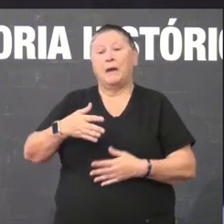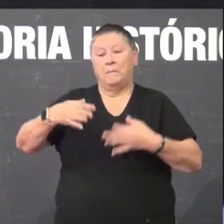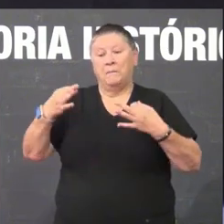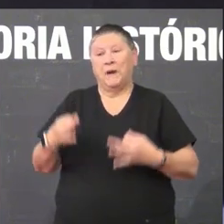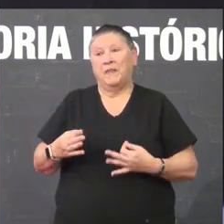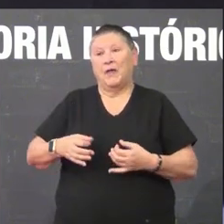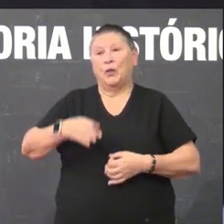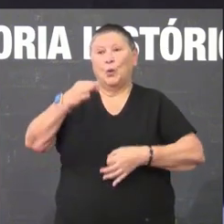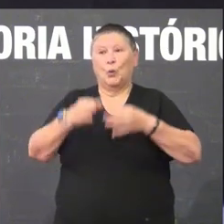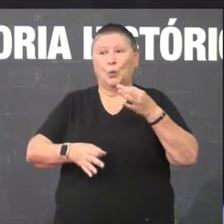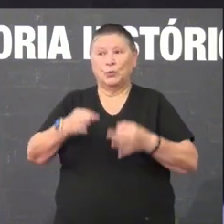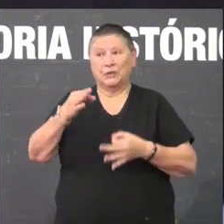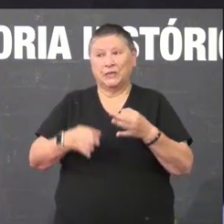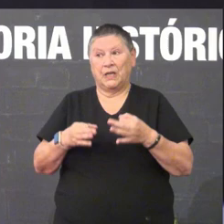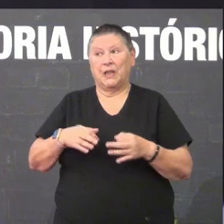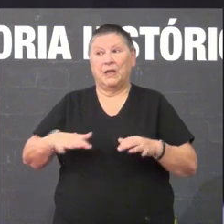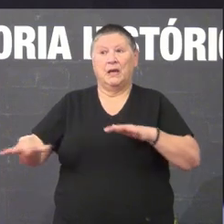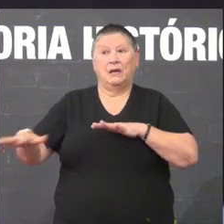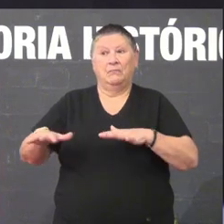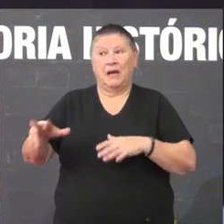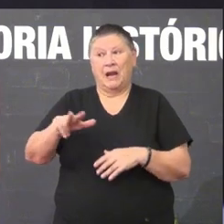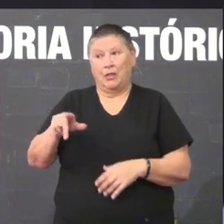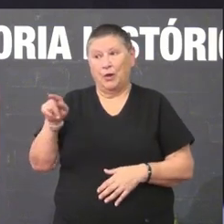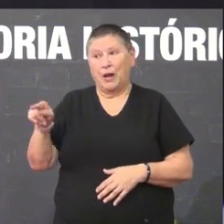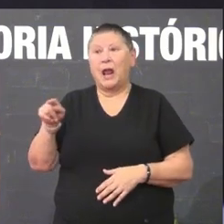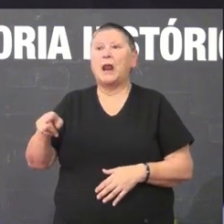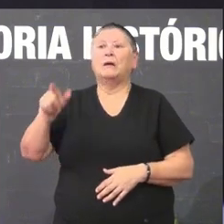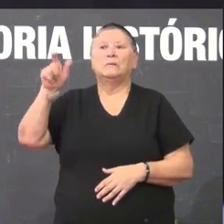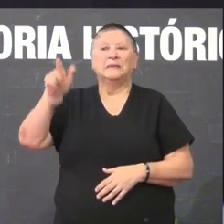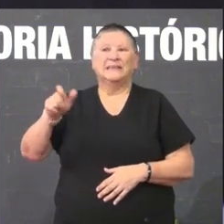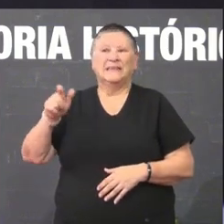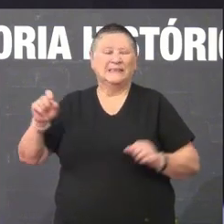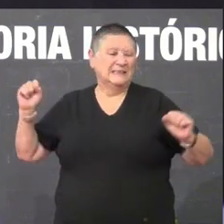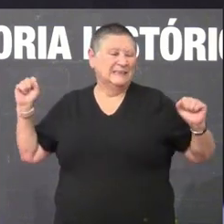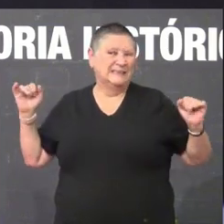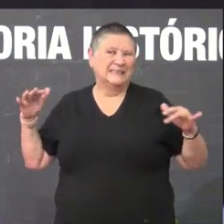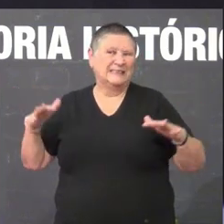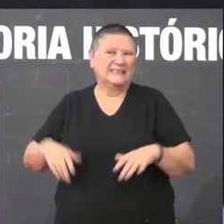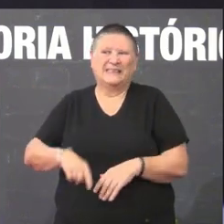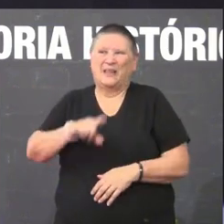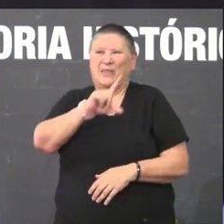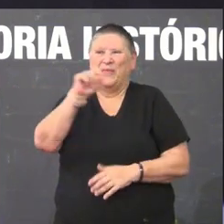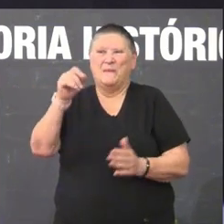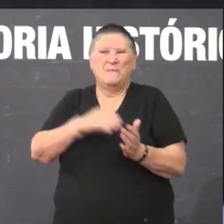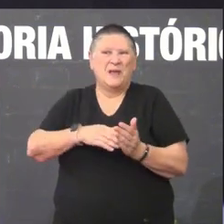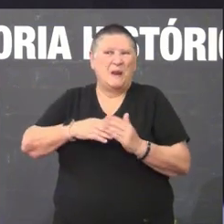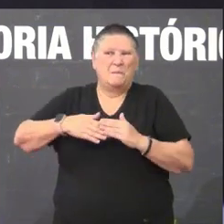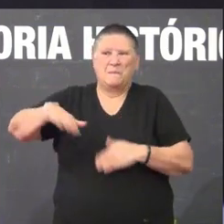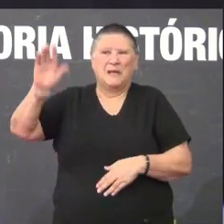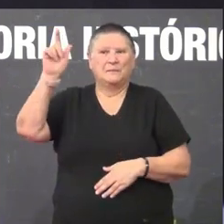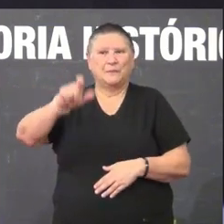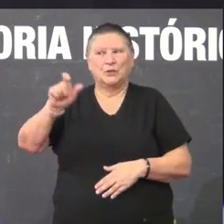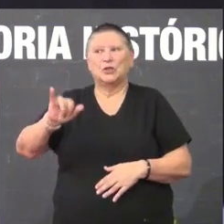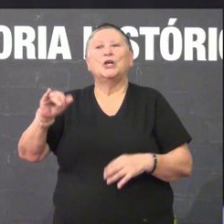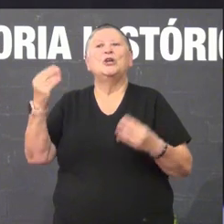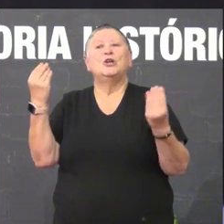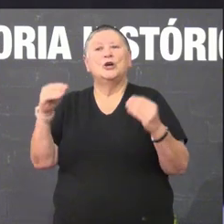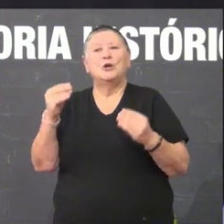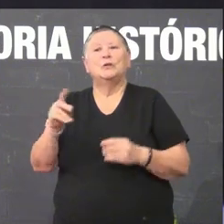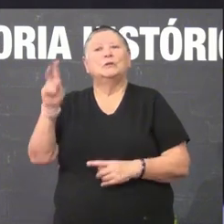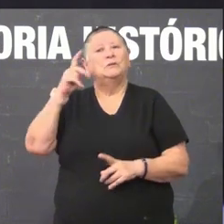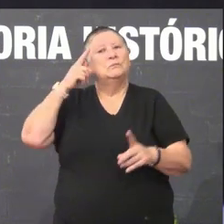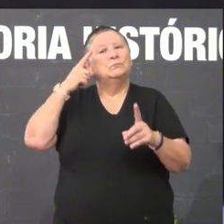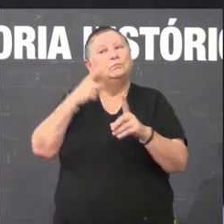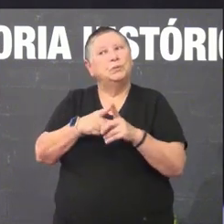nacional y hay una movilización espectacular de cientos de miles de personas de jóvenes por la memoria verdad y Justicia